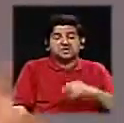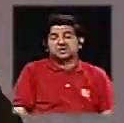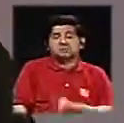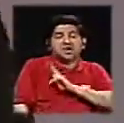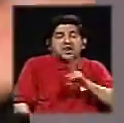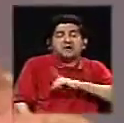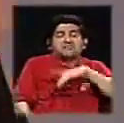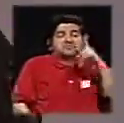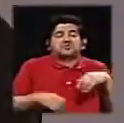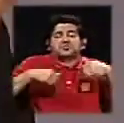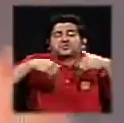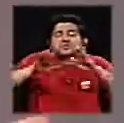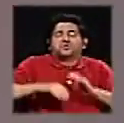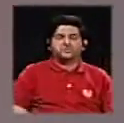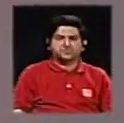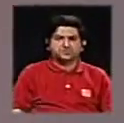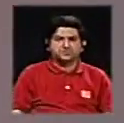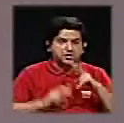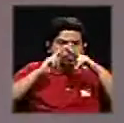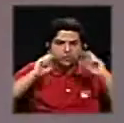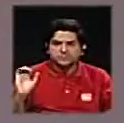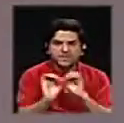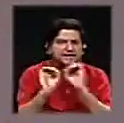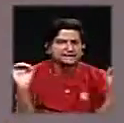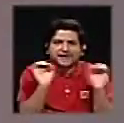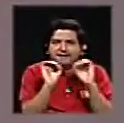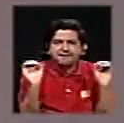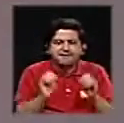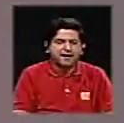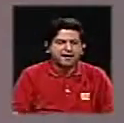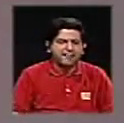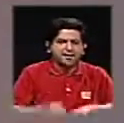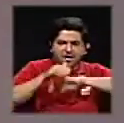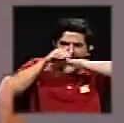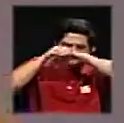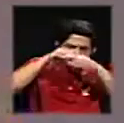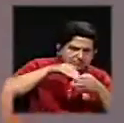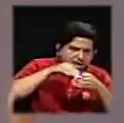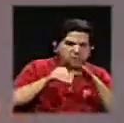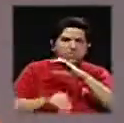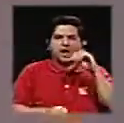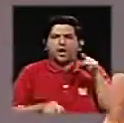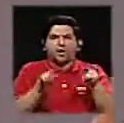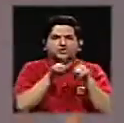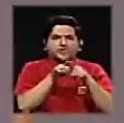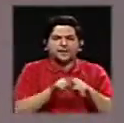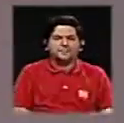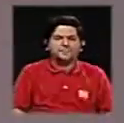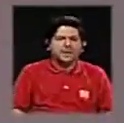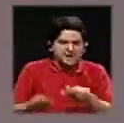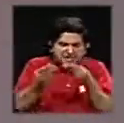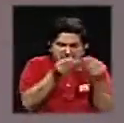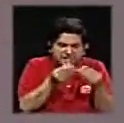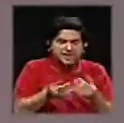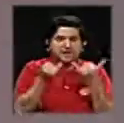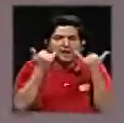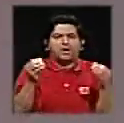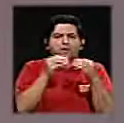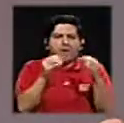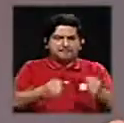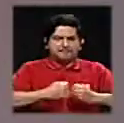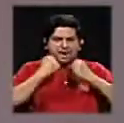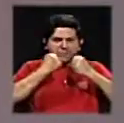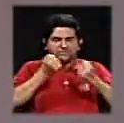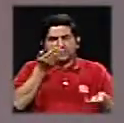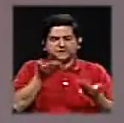Pasan los años, no se revisa el acero de la alcantarilla, no se revisa el relleno, uh-huh. y por supuesto tenemos ahora mayores escorrentías de